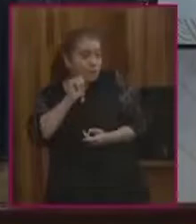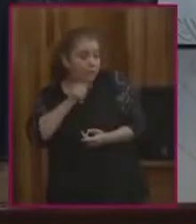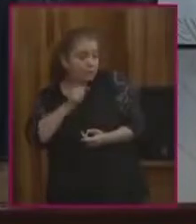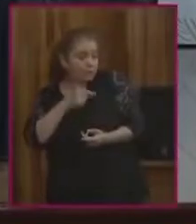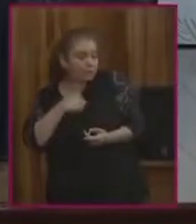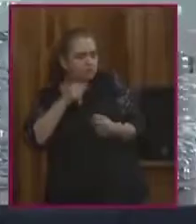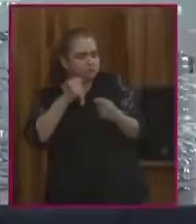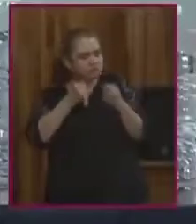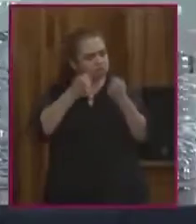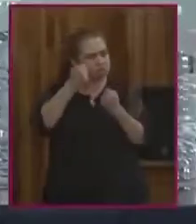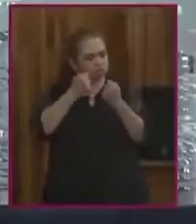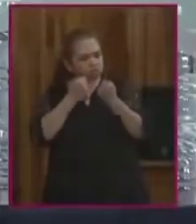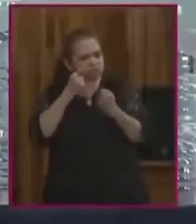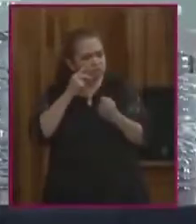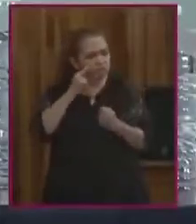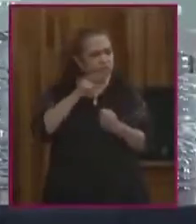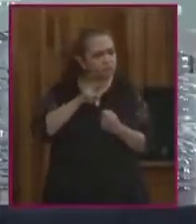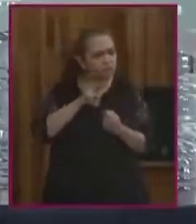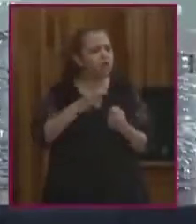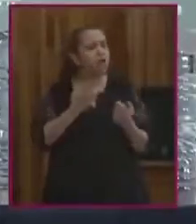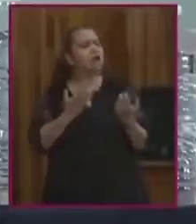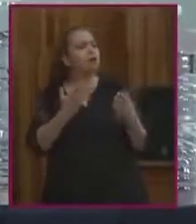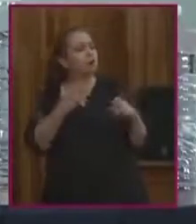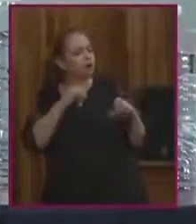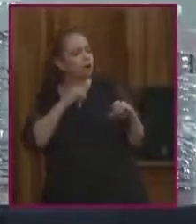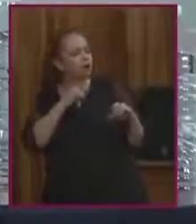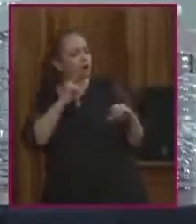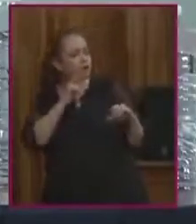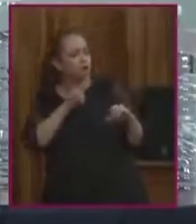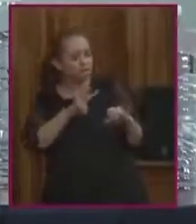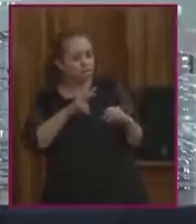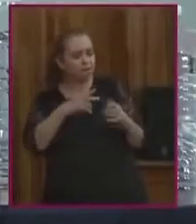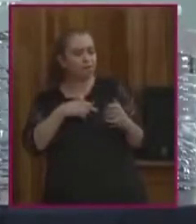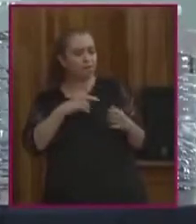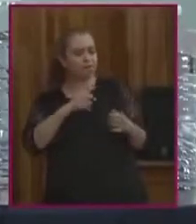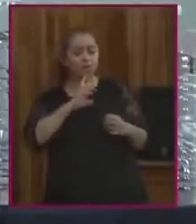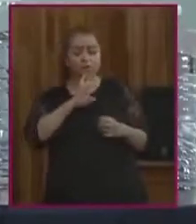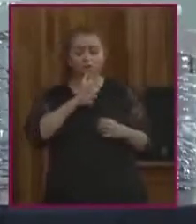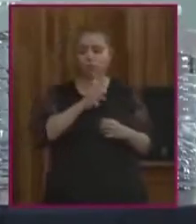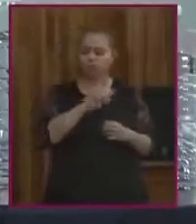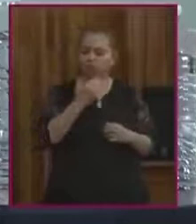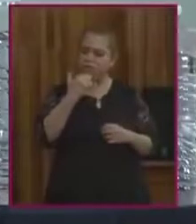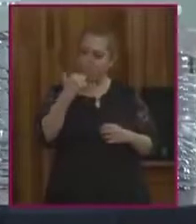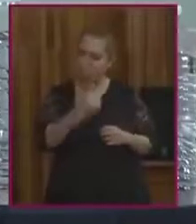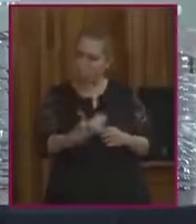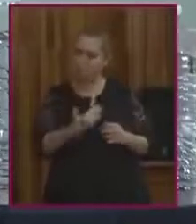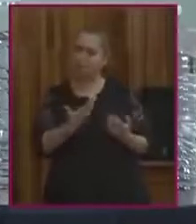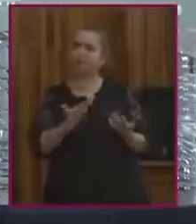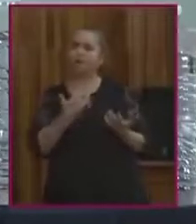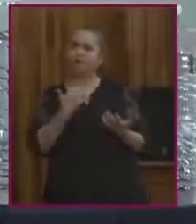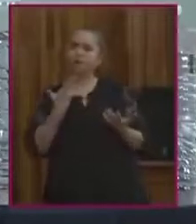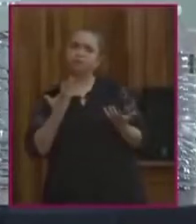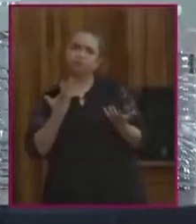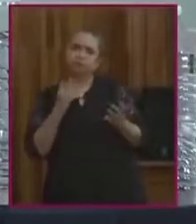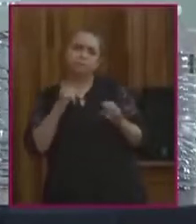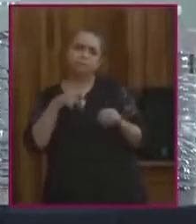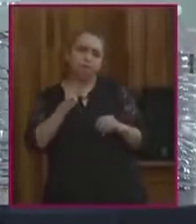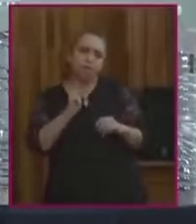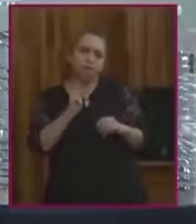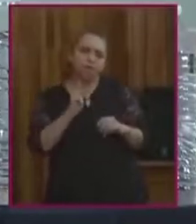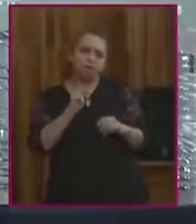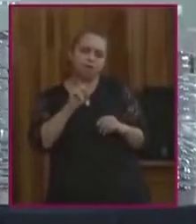señales, interpretar directa y correctamente esas señales, responder apropiadamente, de manera pertinente, pero